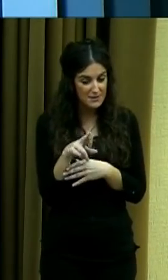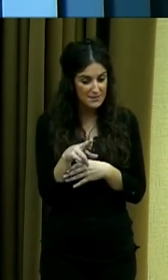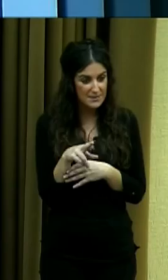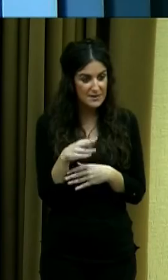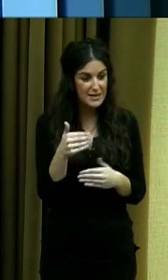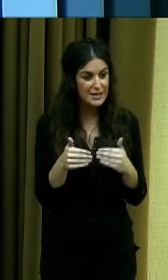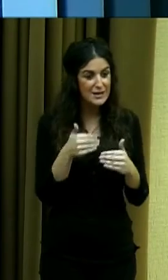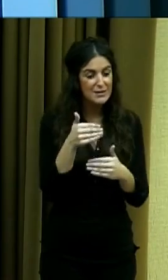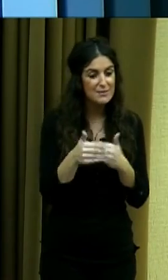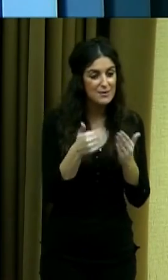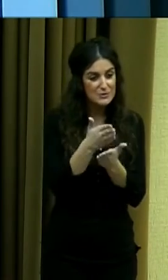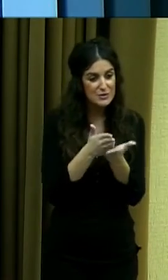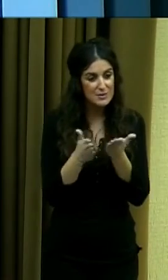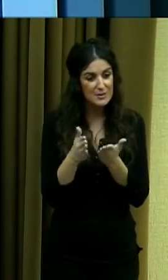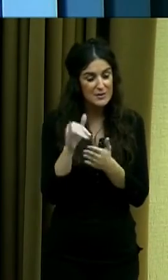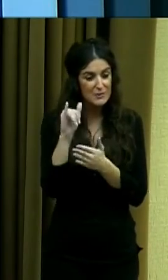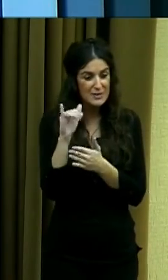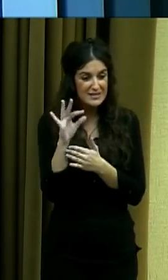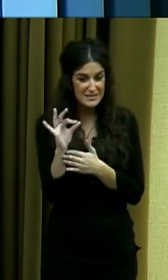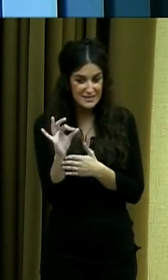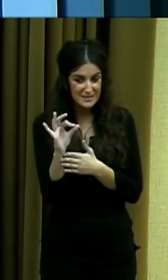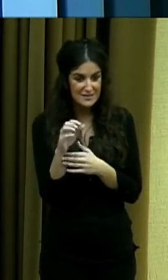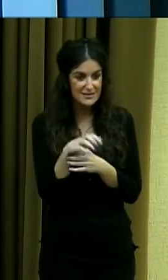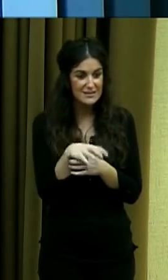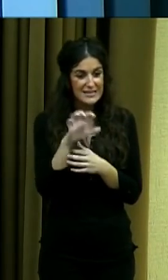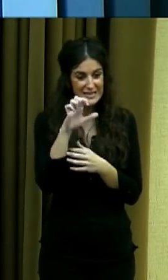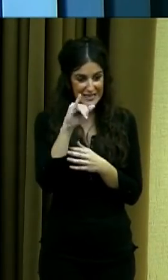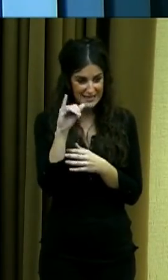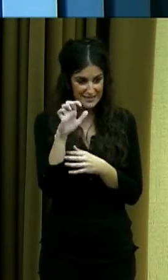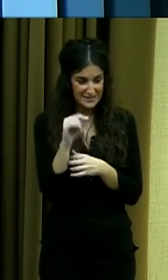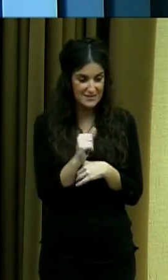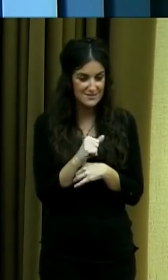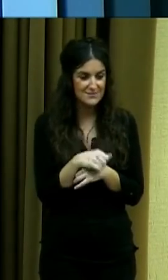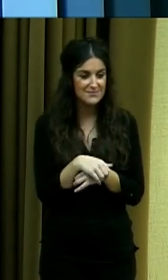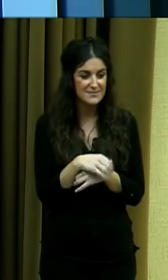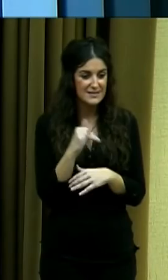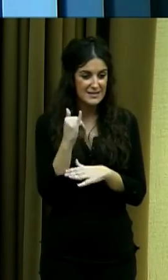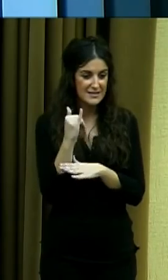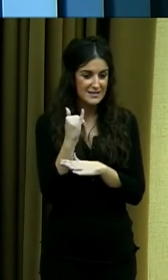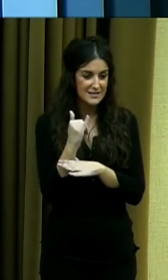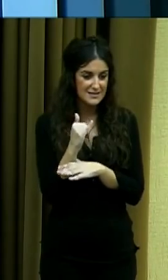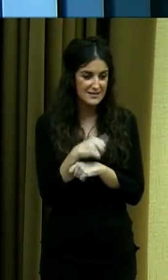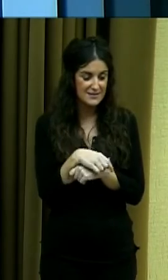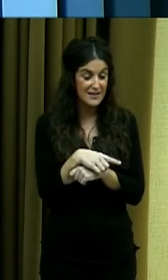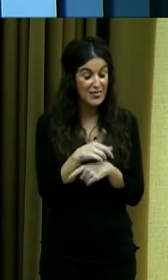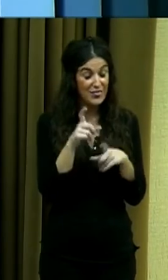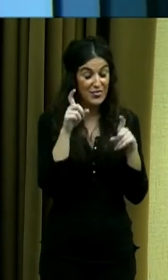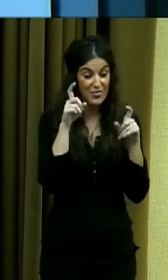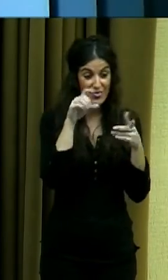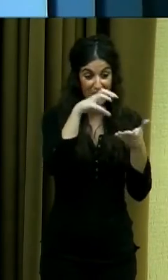¿Cuál es el proceso de derivación desde un IES? Desde un IES. Bien, desde el centro